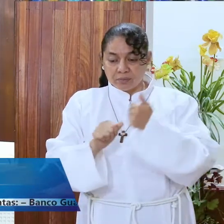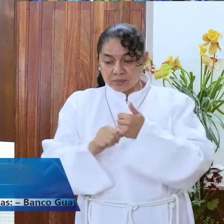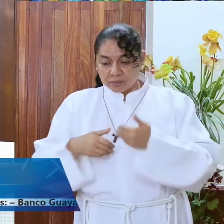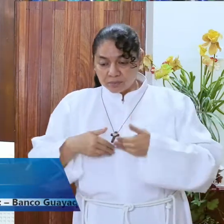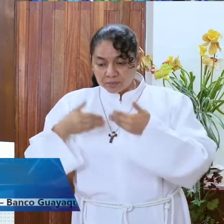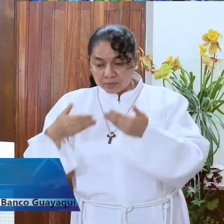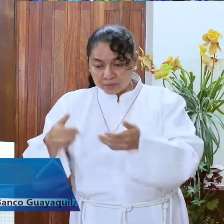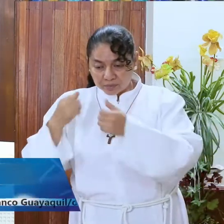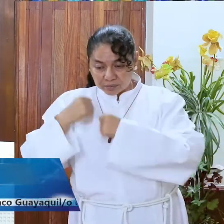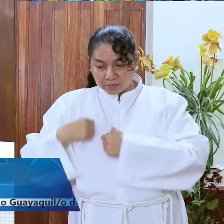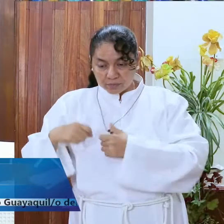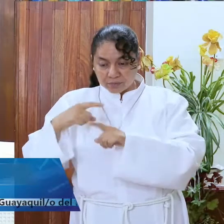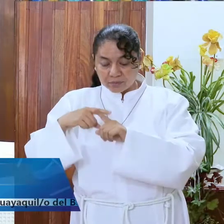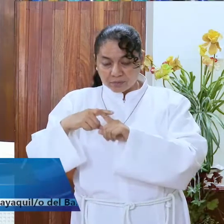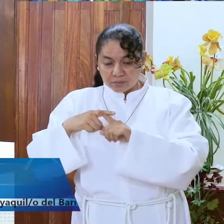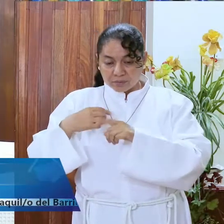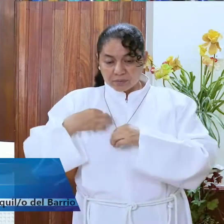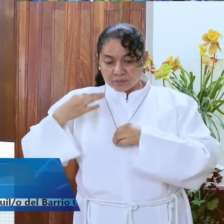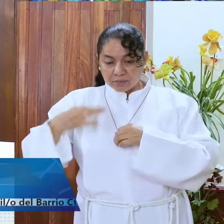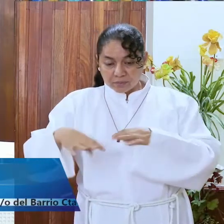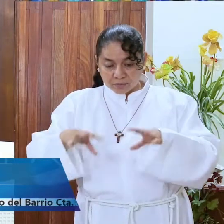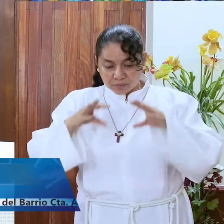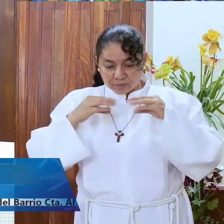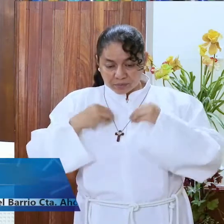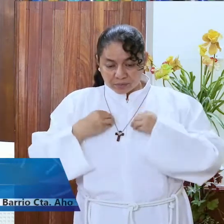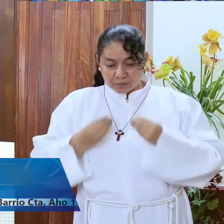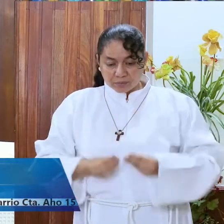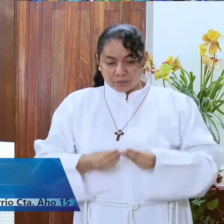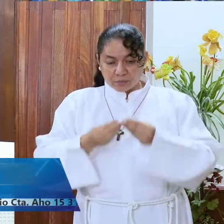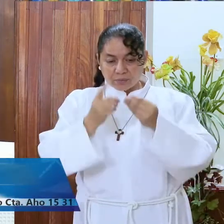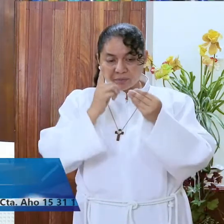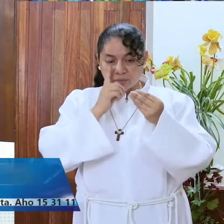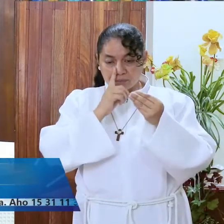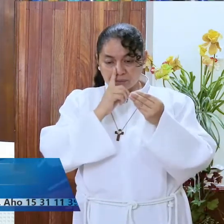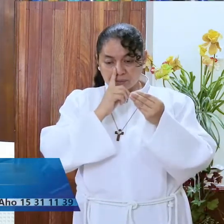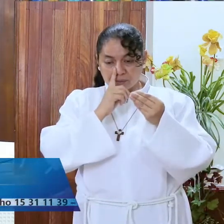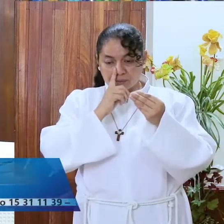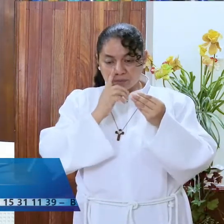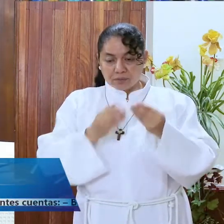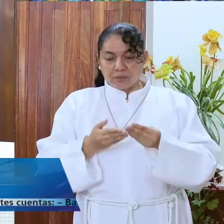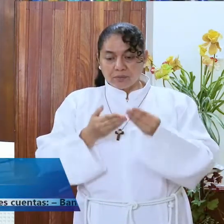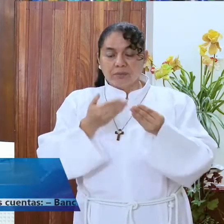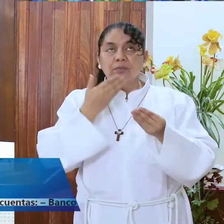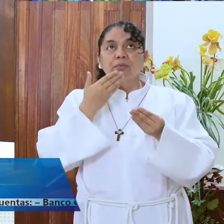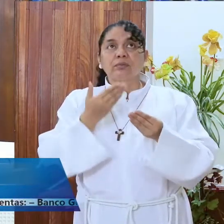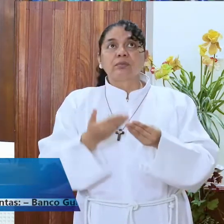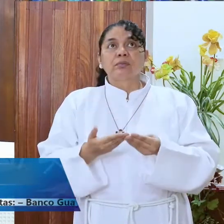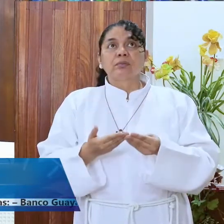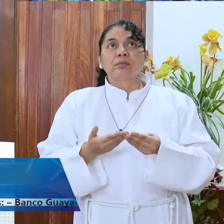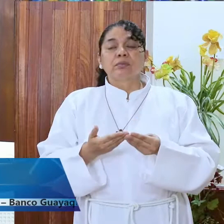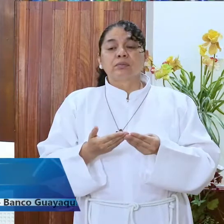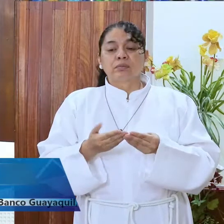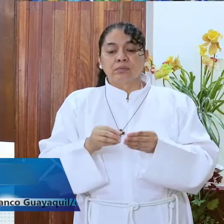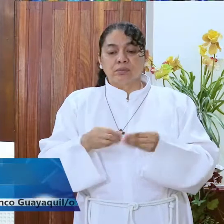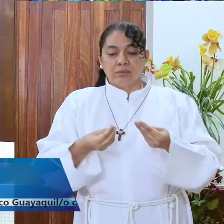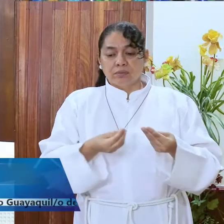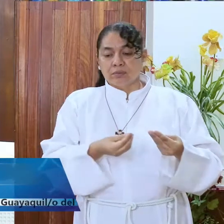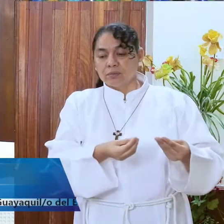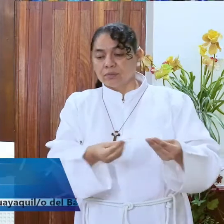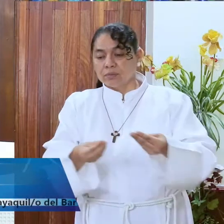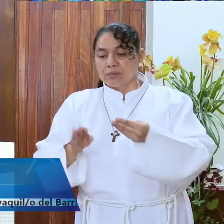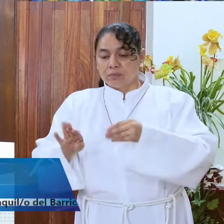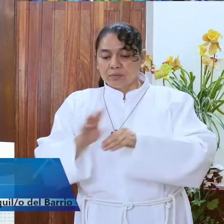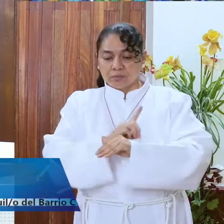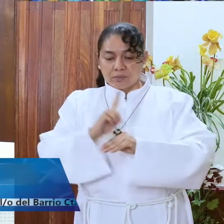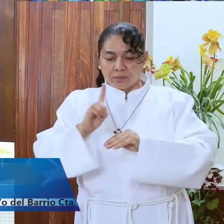entregado a su pasión voluntariamente aceptada tomó pan dándote gracias lo partió lo dio a